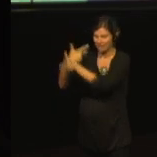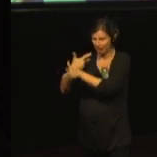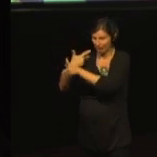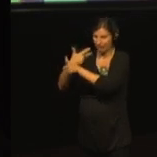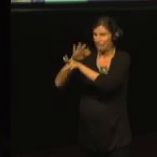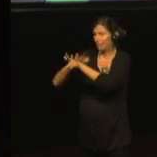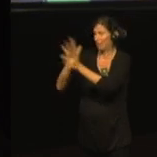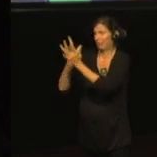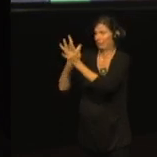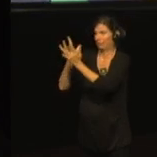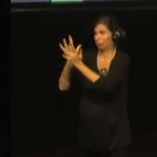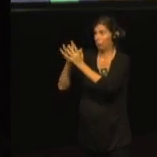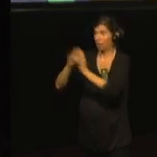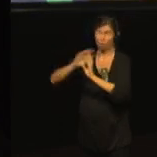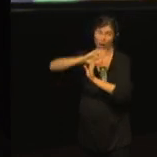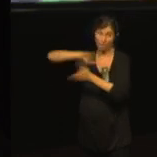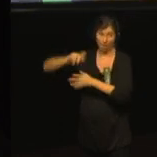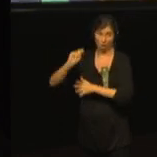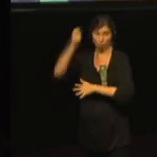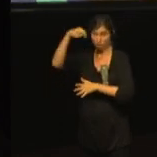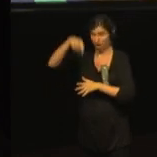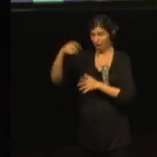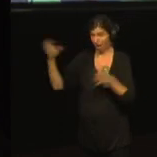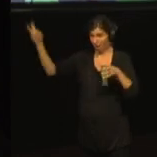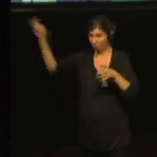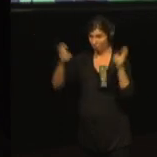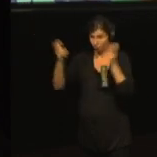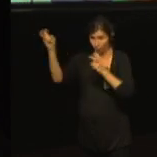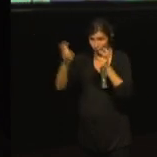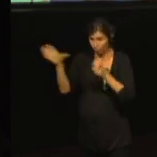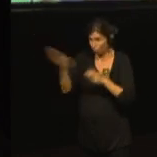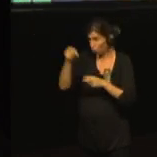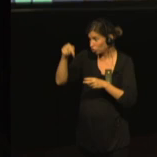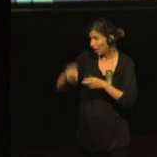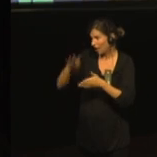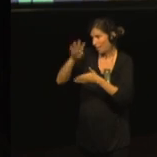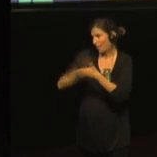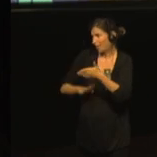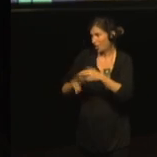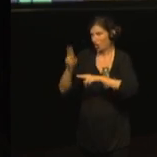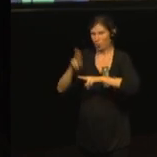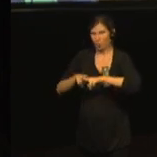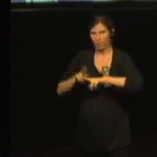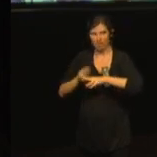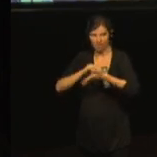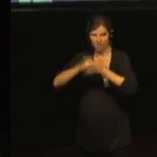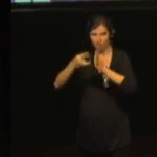Barcelona disfrutando del proyecto, celebrando el proyecto y presentándoslo a todos.